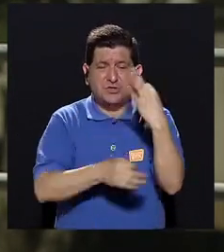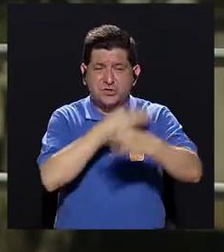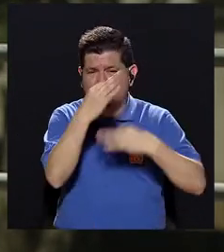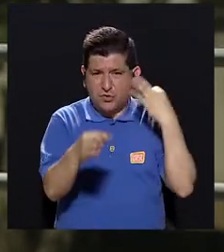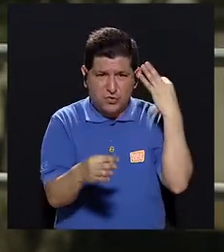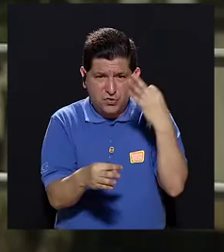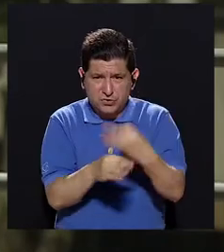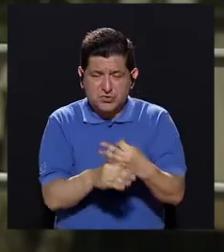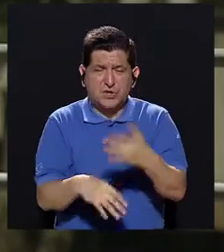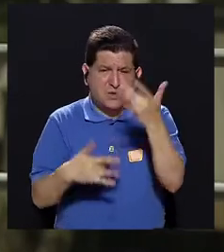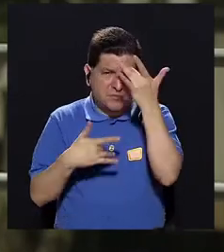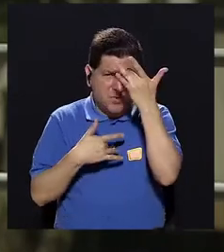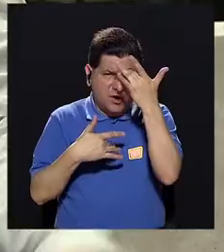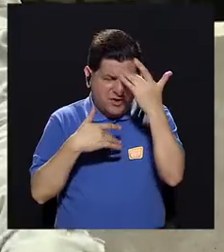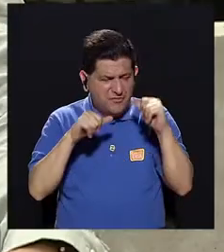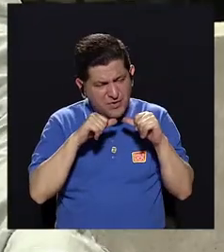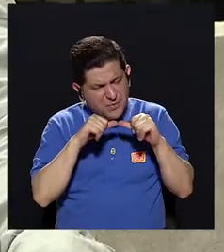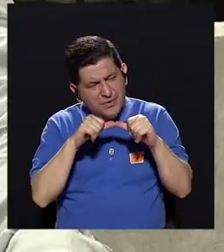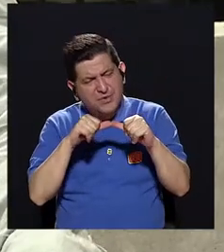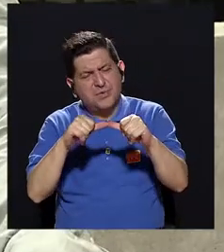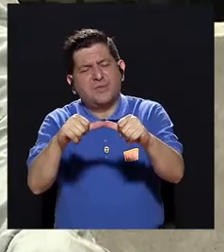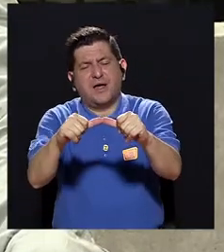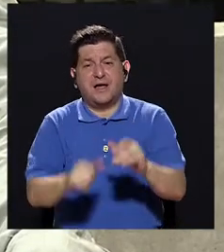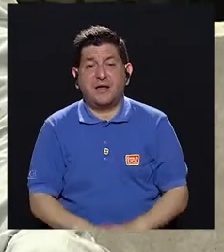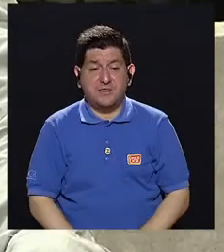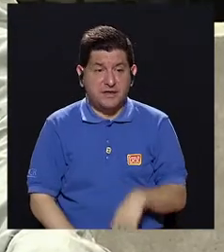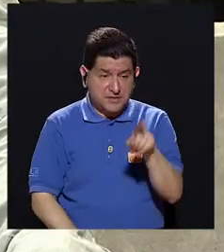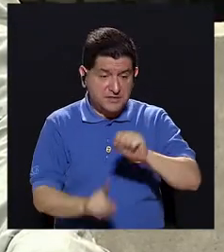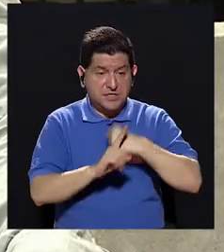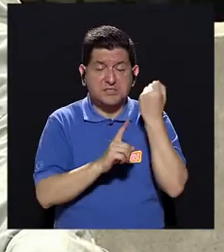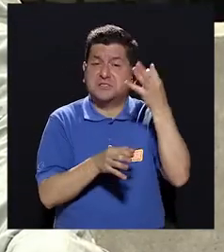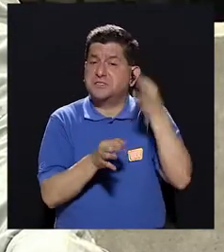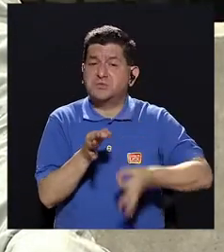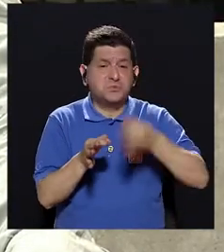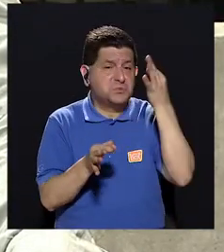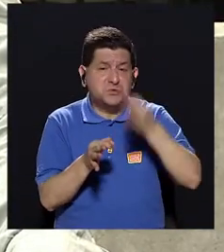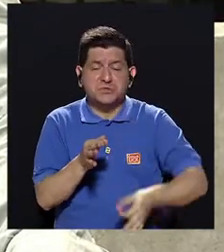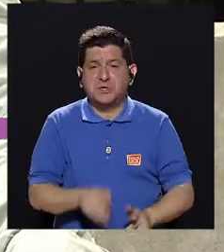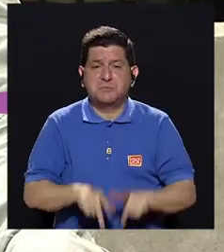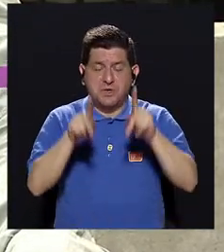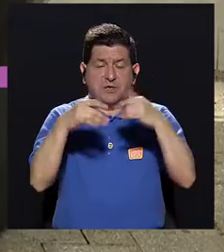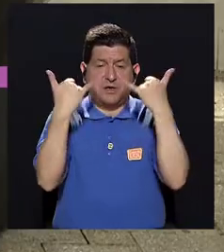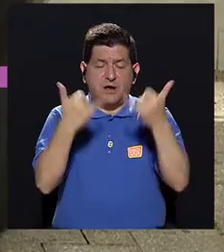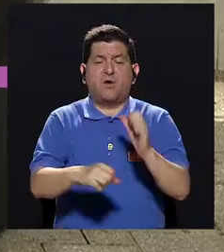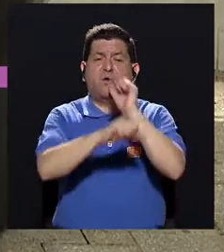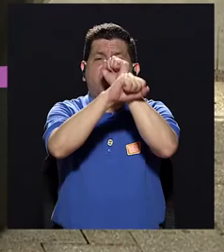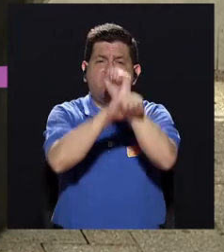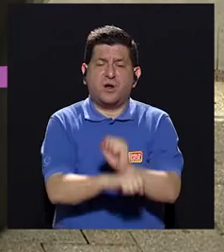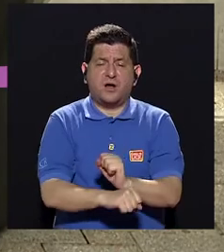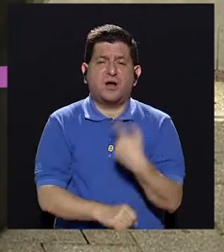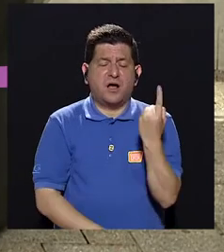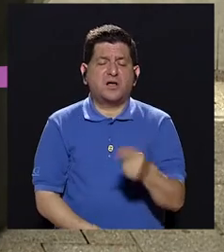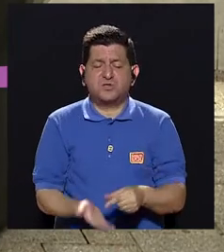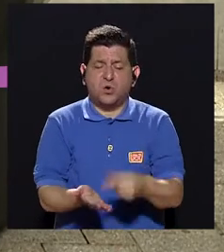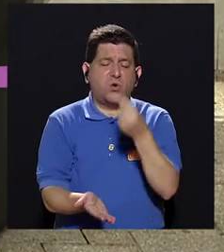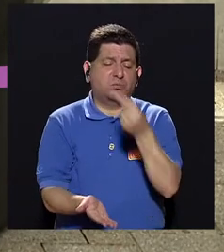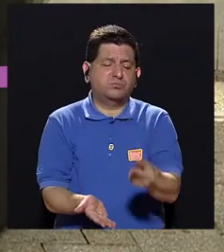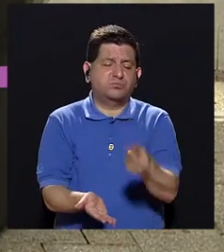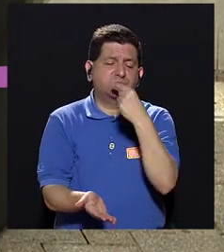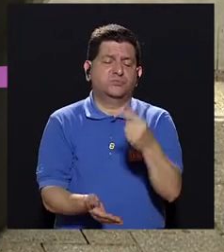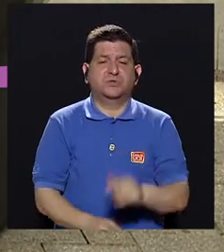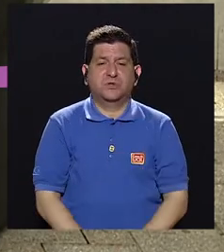tipos de enfermedades crónicas, como dicho, que son algo, es algo sencillo, ¿verdad? Mucha gente ahorita está muy acostumbrada a solo